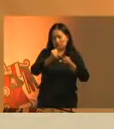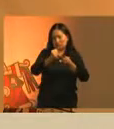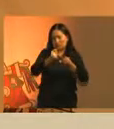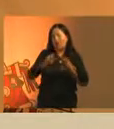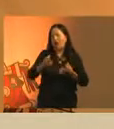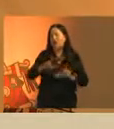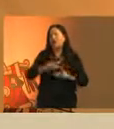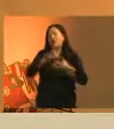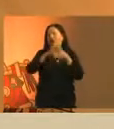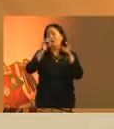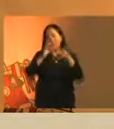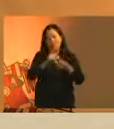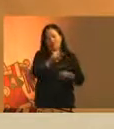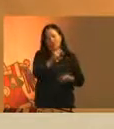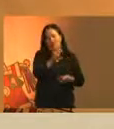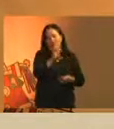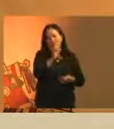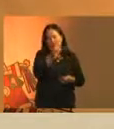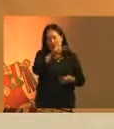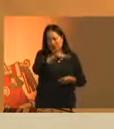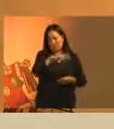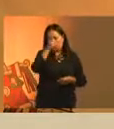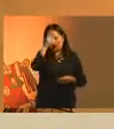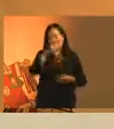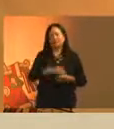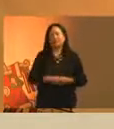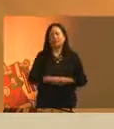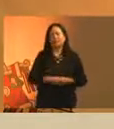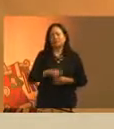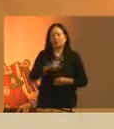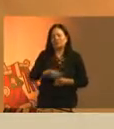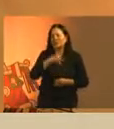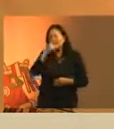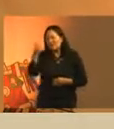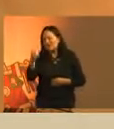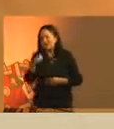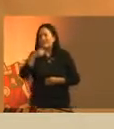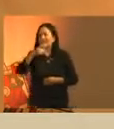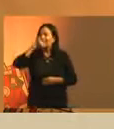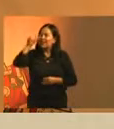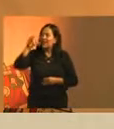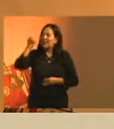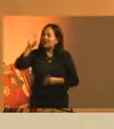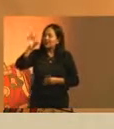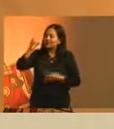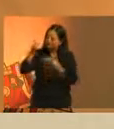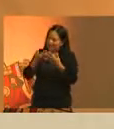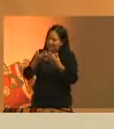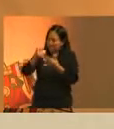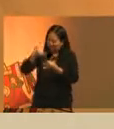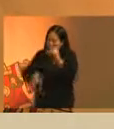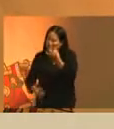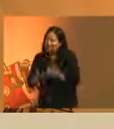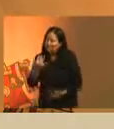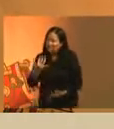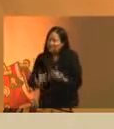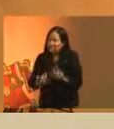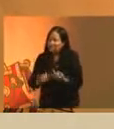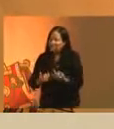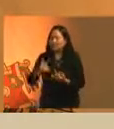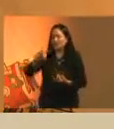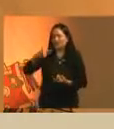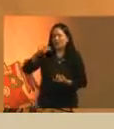si los curas ya compraron latifundios en el cielo díganle a jose cartel que me espera en el infierno y a guadalupe rodríguez